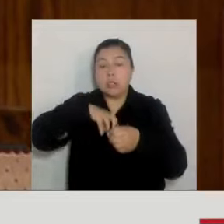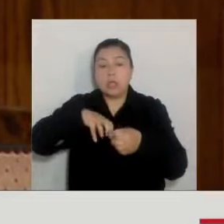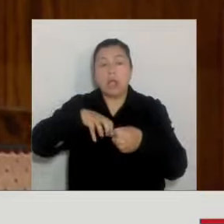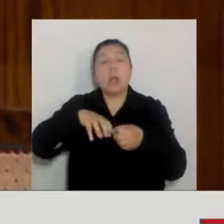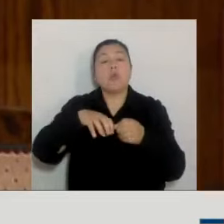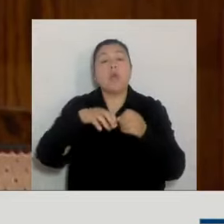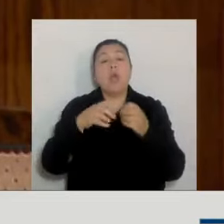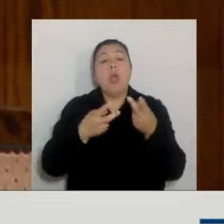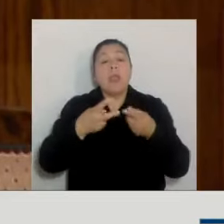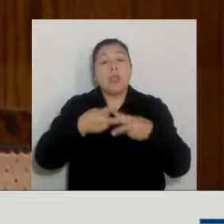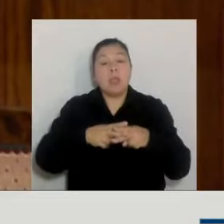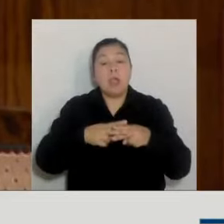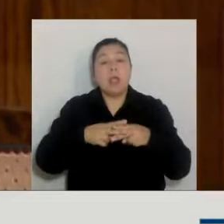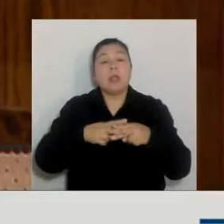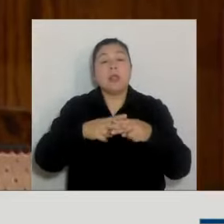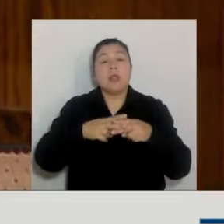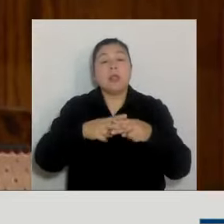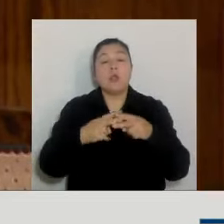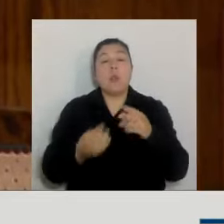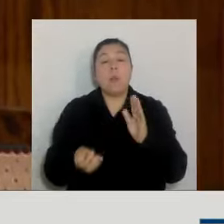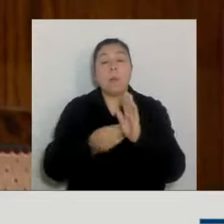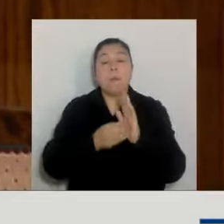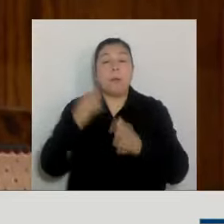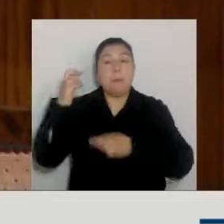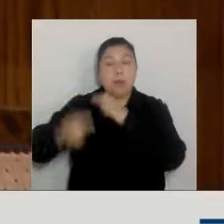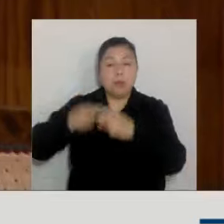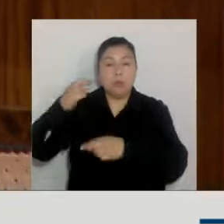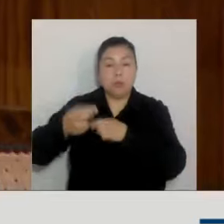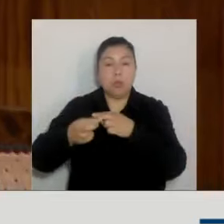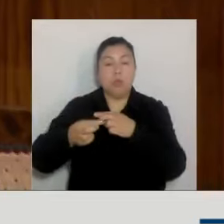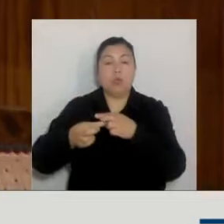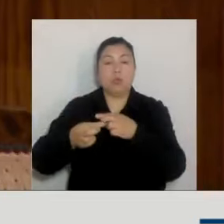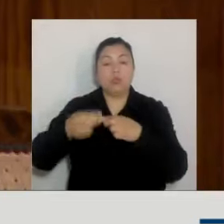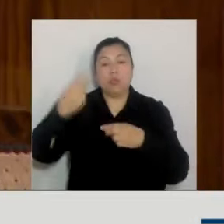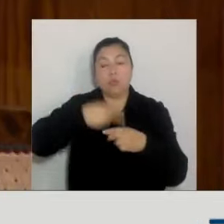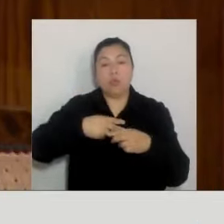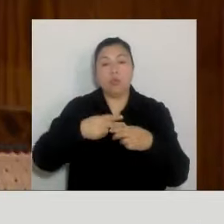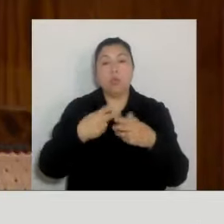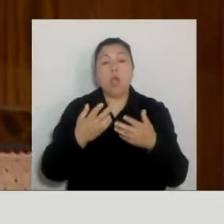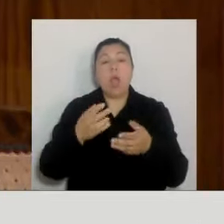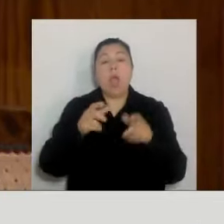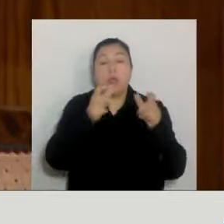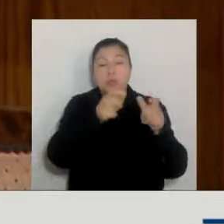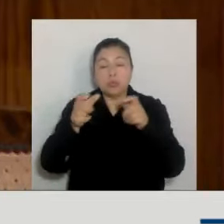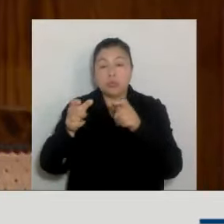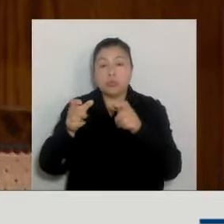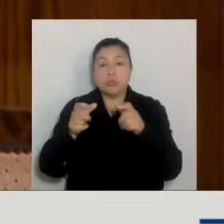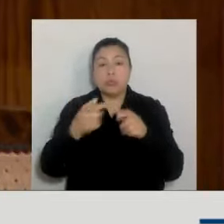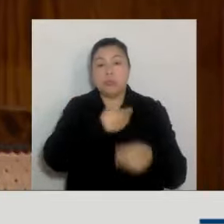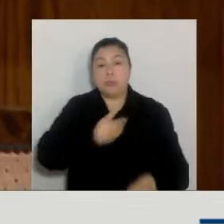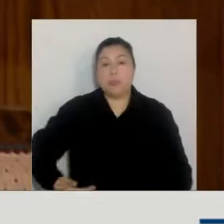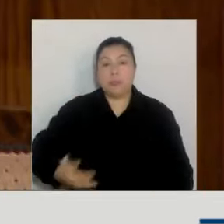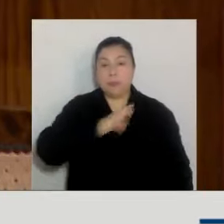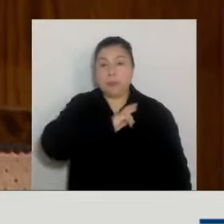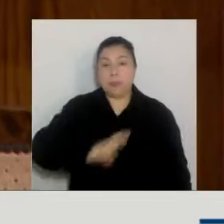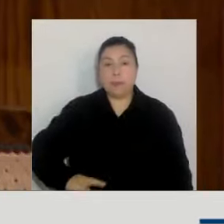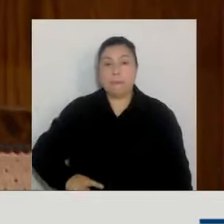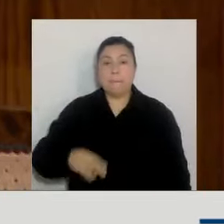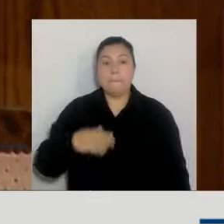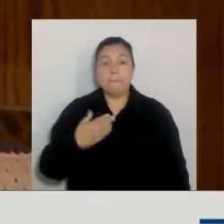dotado de personalidad jurídica y patrimonio propio y sometido a la supervigilancia del presidente de la república a través del